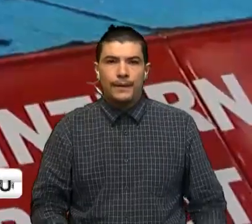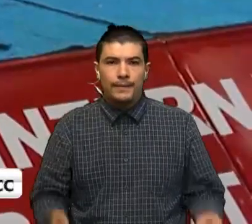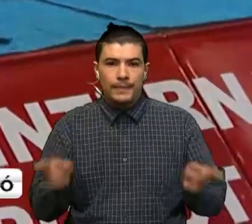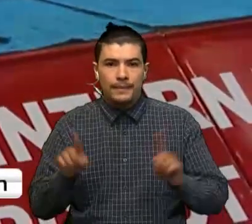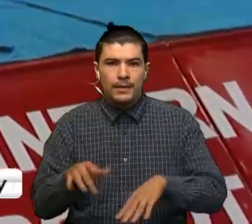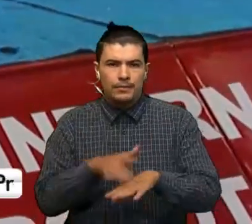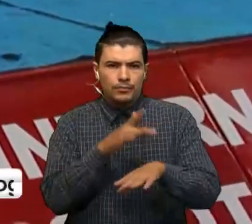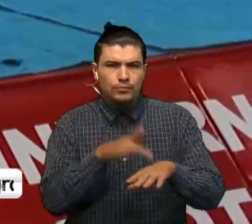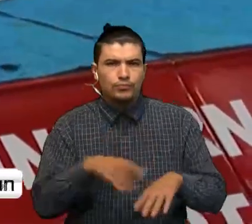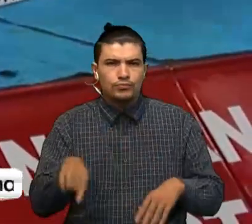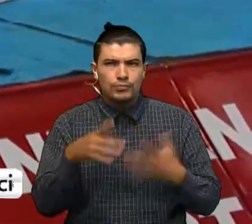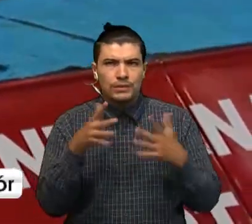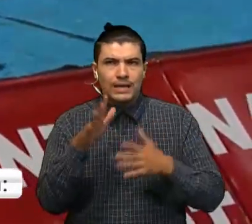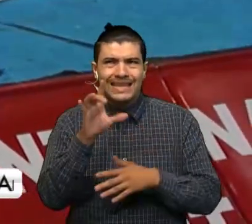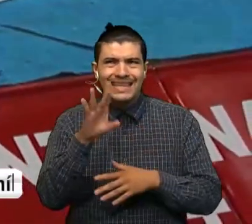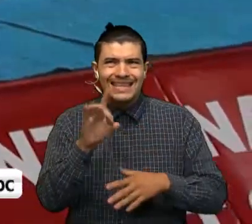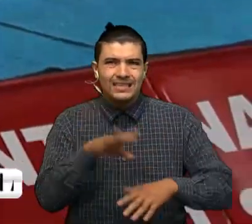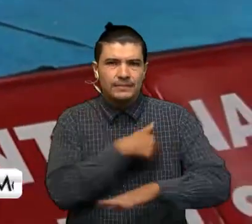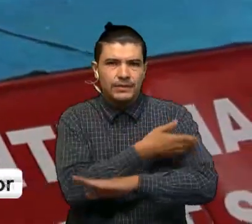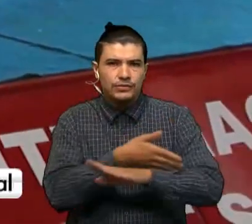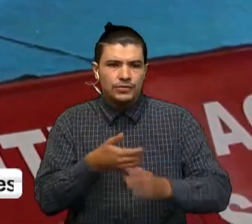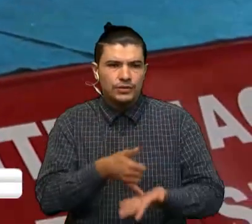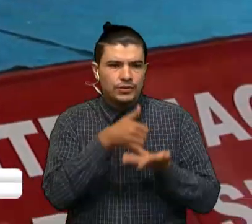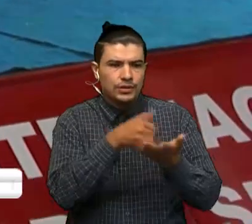total se entregaron más de 15 millones en premios entre los participantes